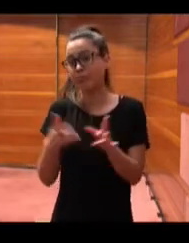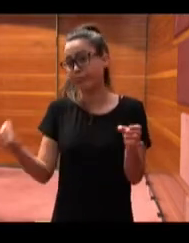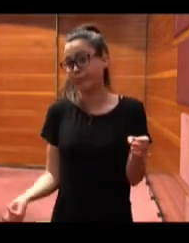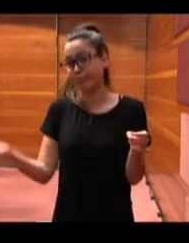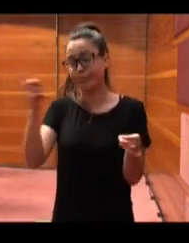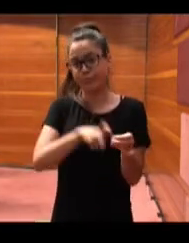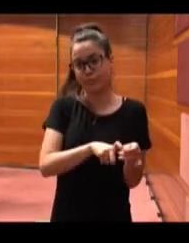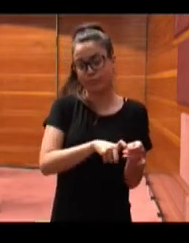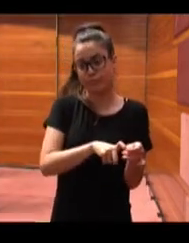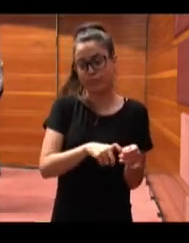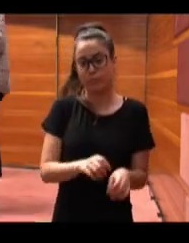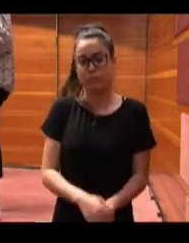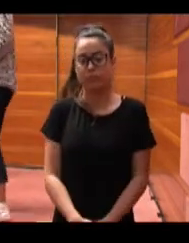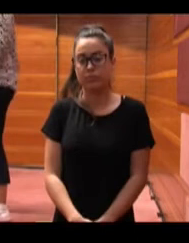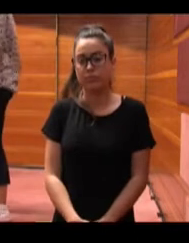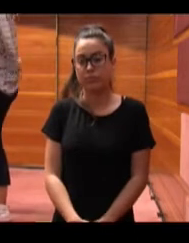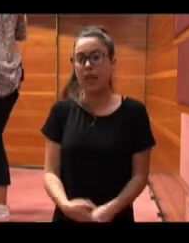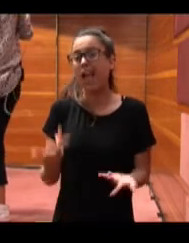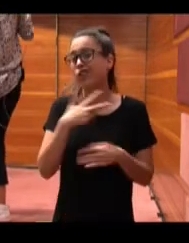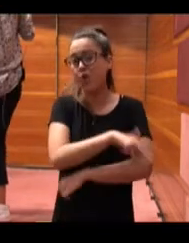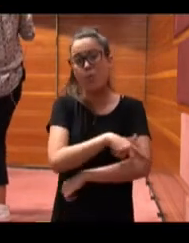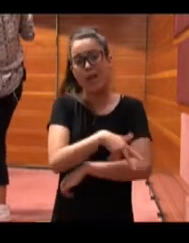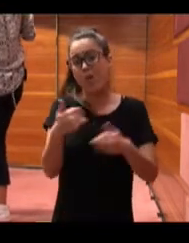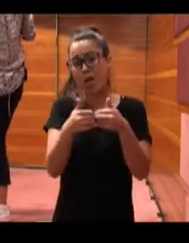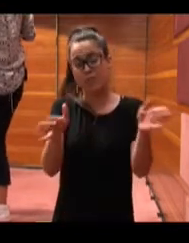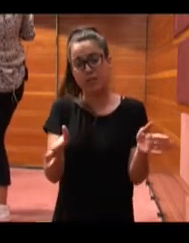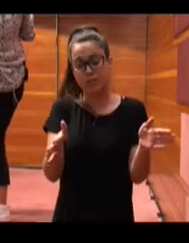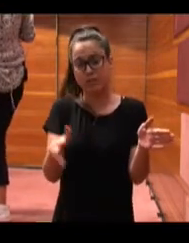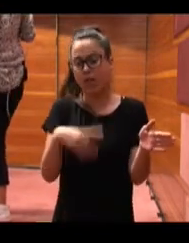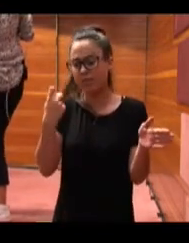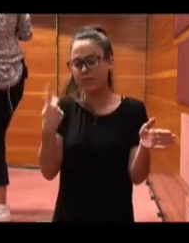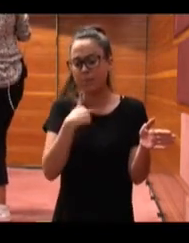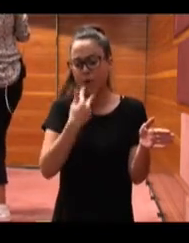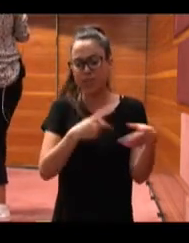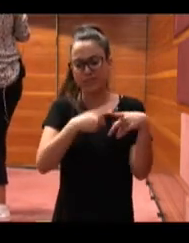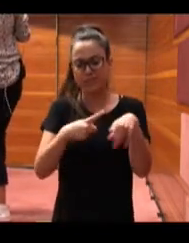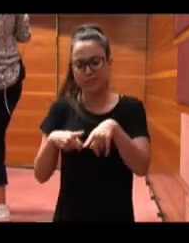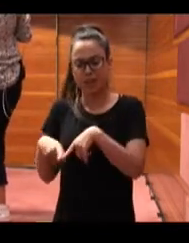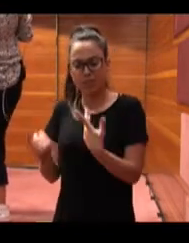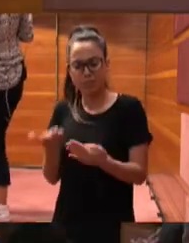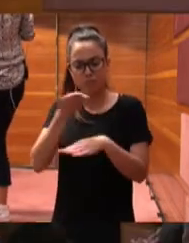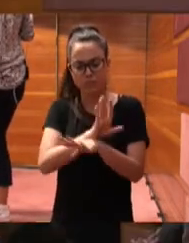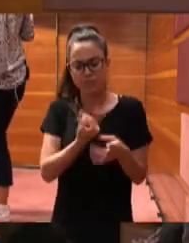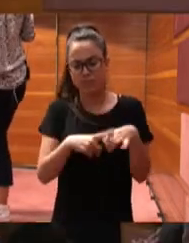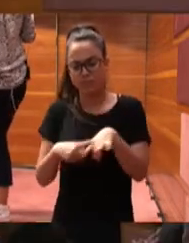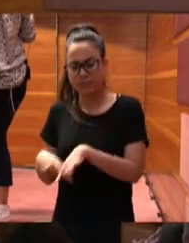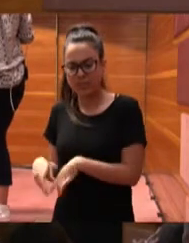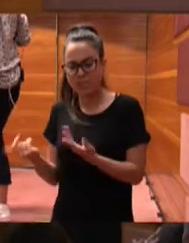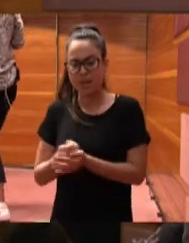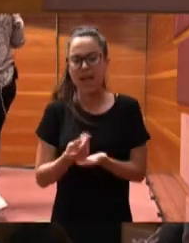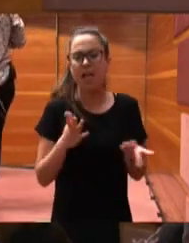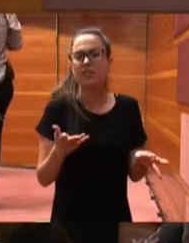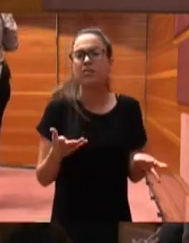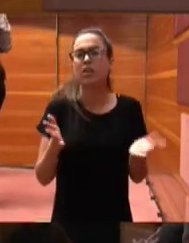en una iniciativa de gobierno abierto, ¿no? Incorporar también así otras voces en la evaluación, en la deliberación, en la creación de consensos y